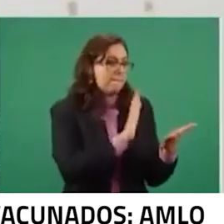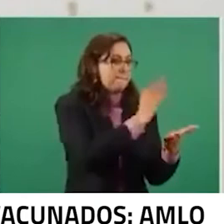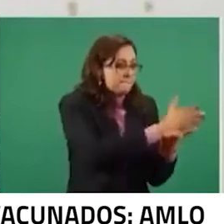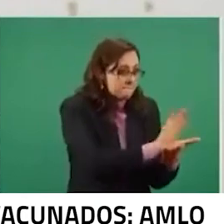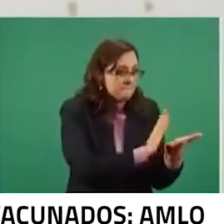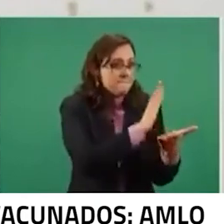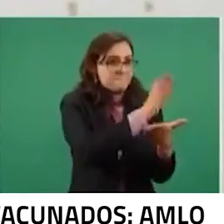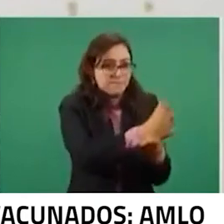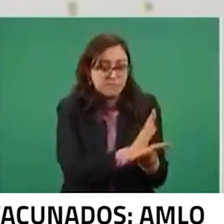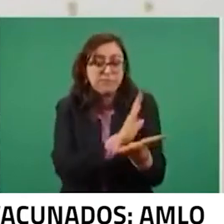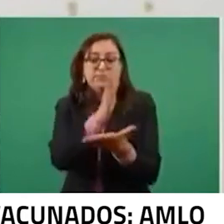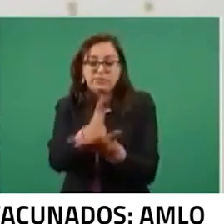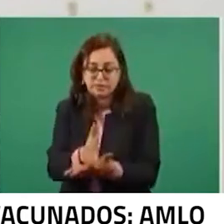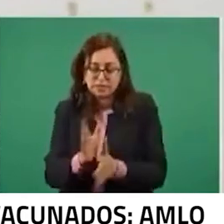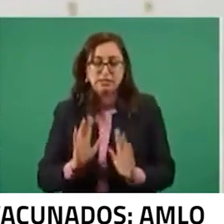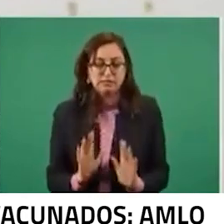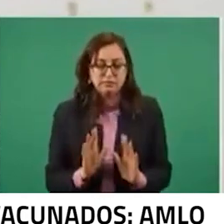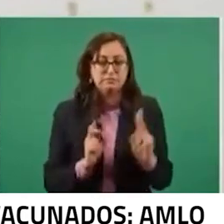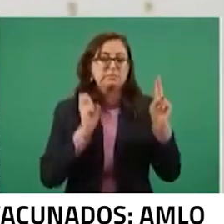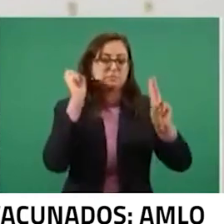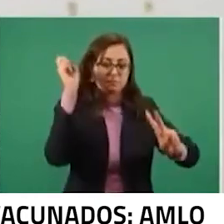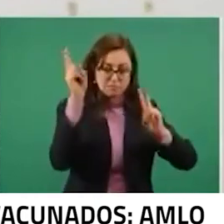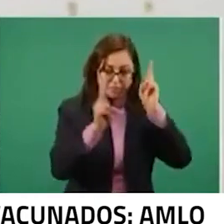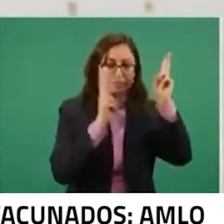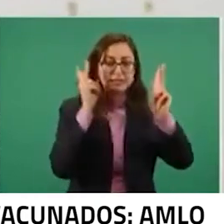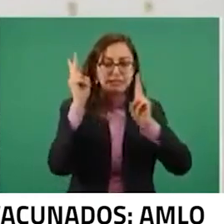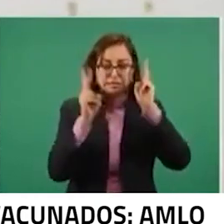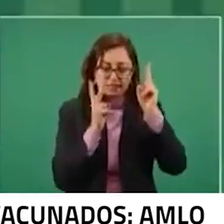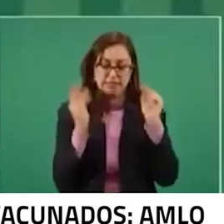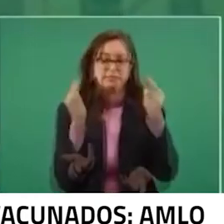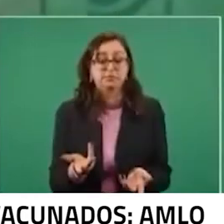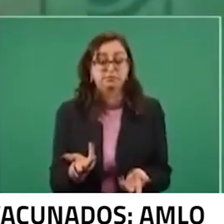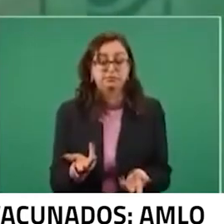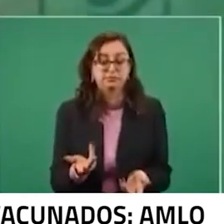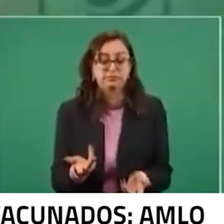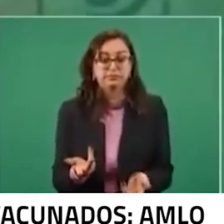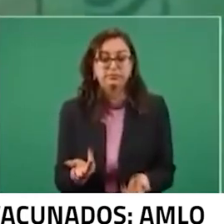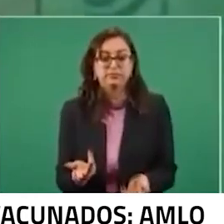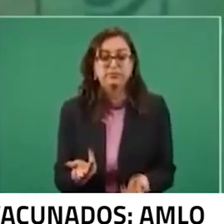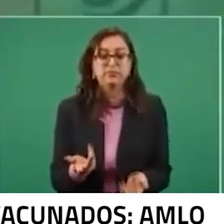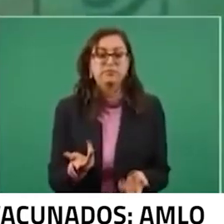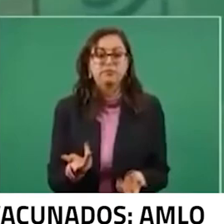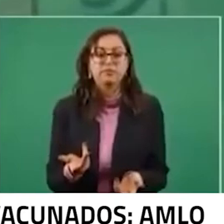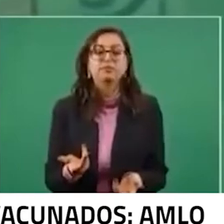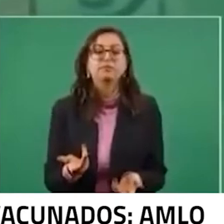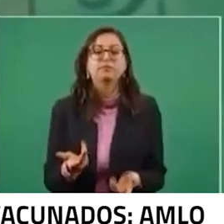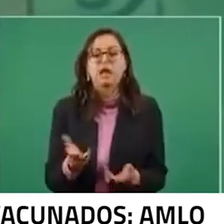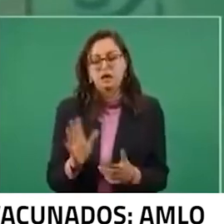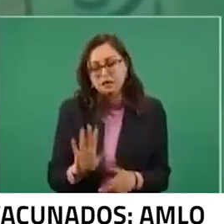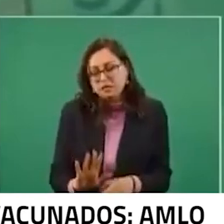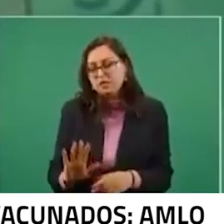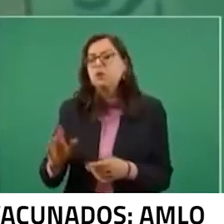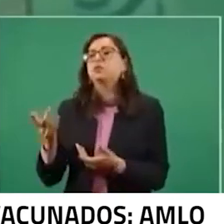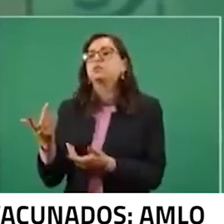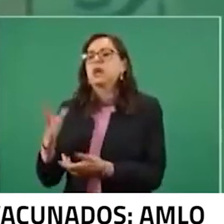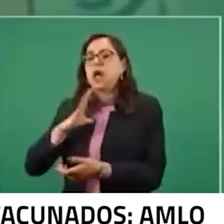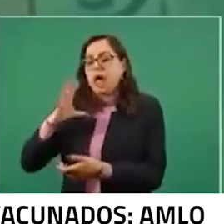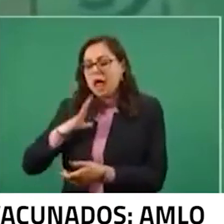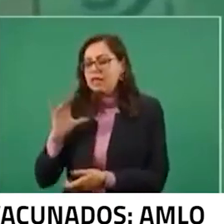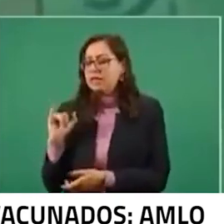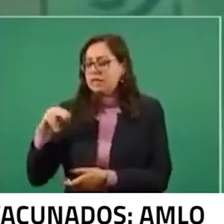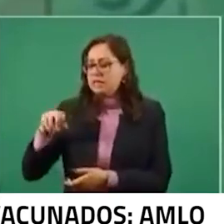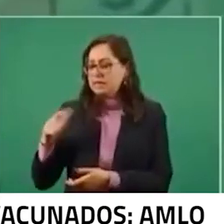Van a procurar visitar en sus casas. Van a apoyarse en el censo y van a apoyarse